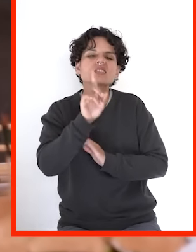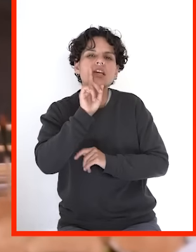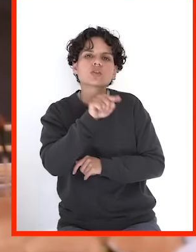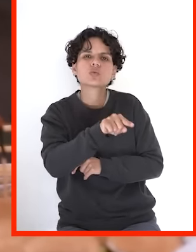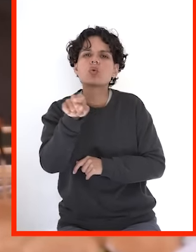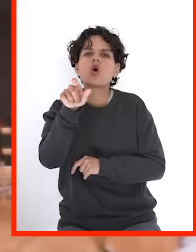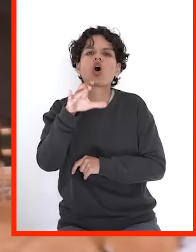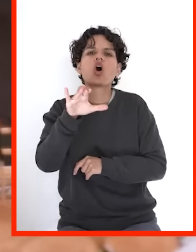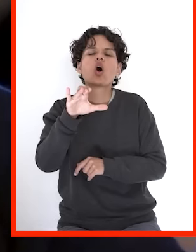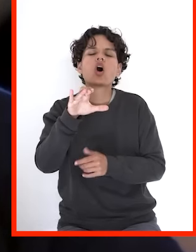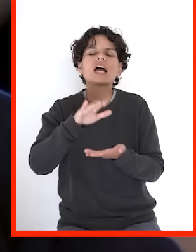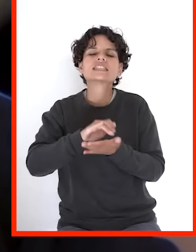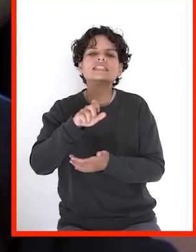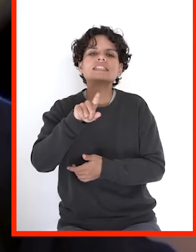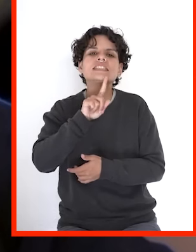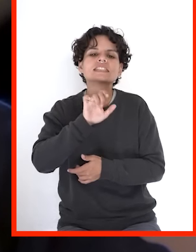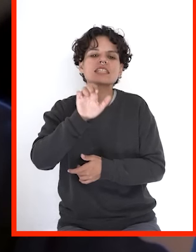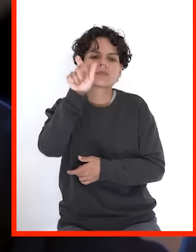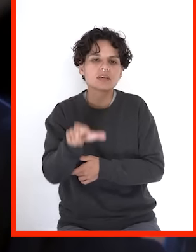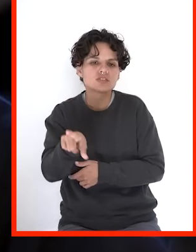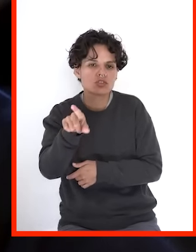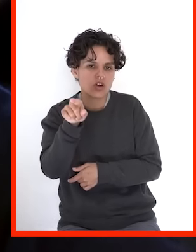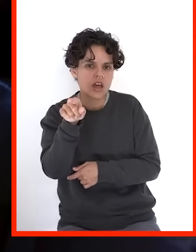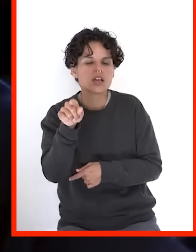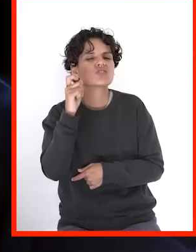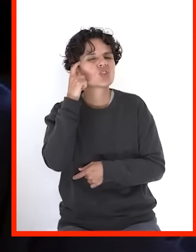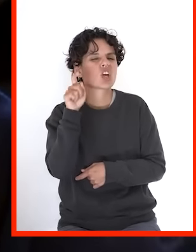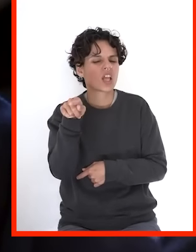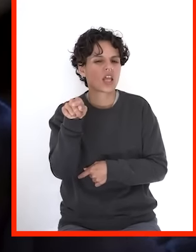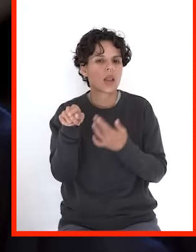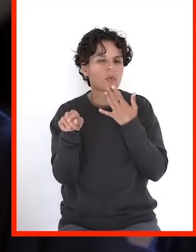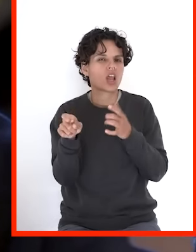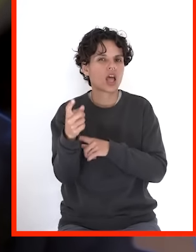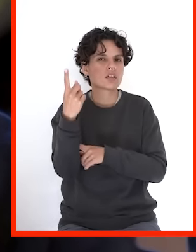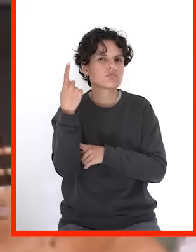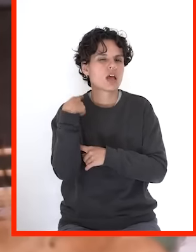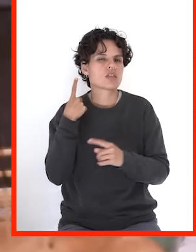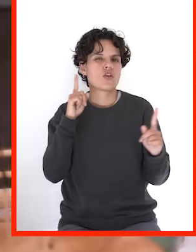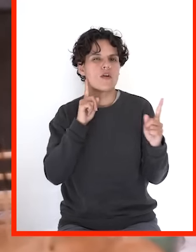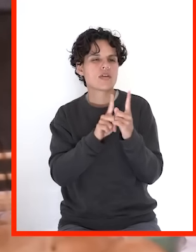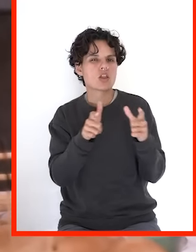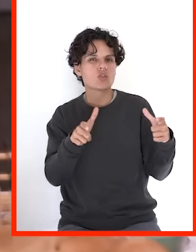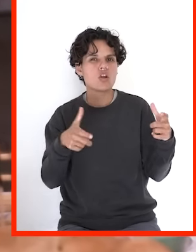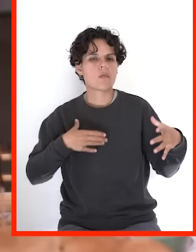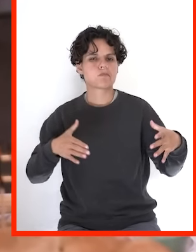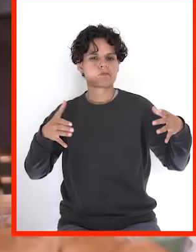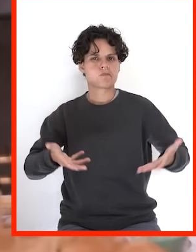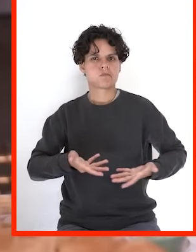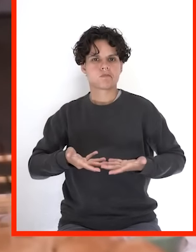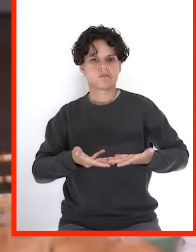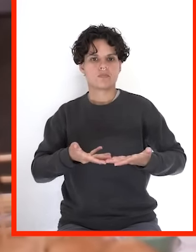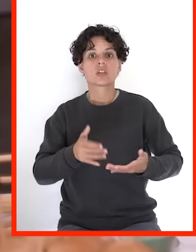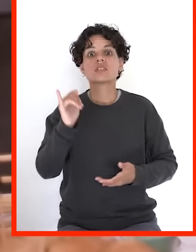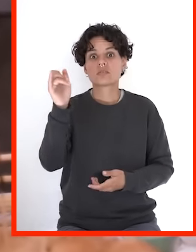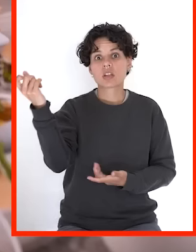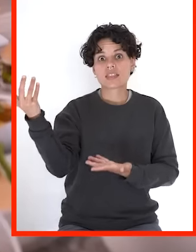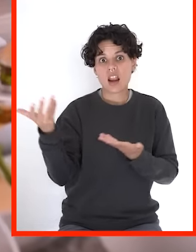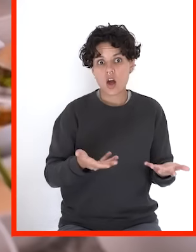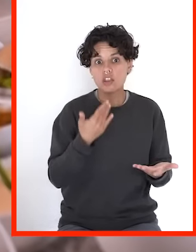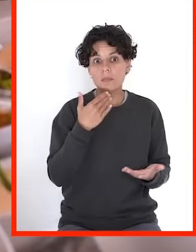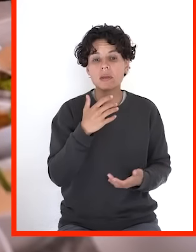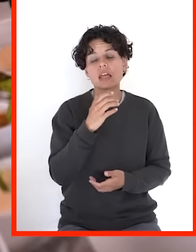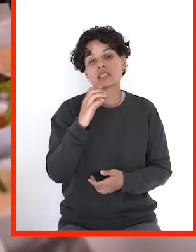las cosas como son. Yo creo que él, el otro día lo vi salir con una torta completa. El rey de la... Acá también nos trajo, el rey de la torta. ¿Cuándo,